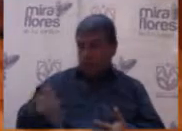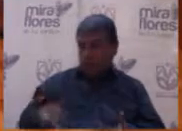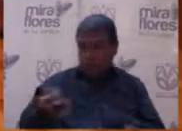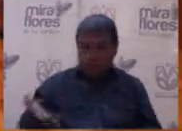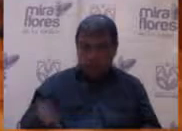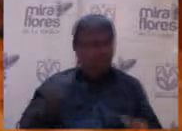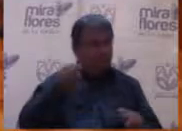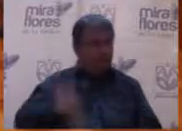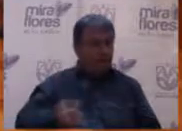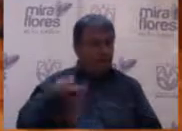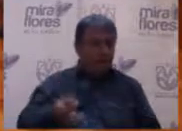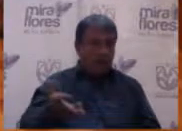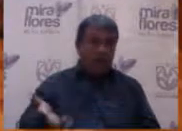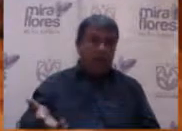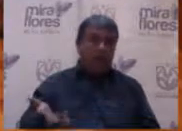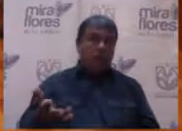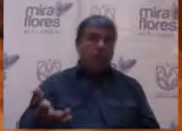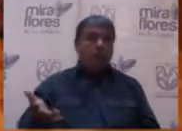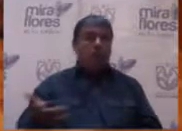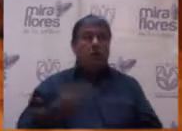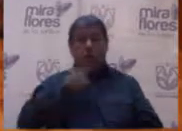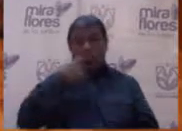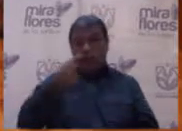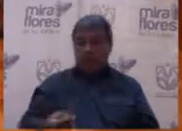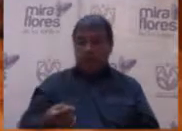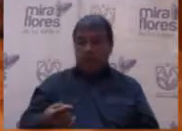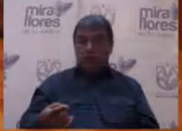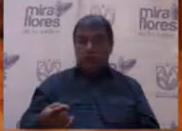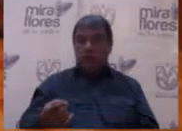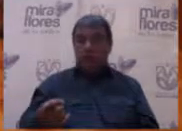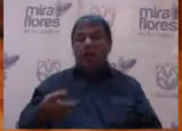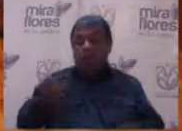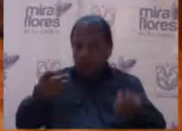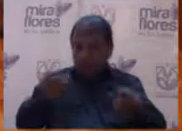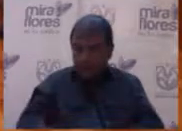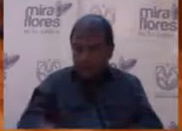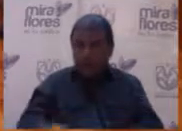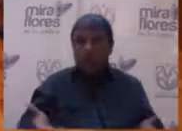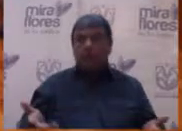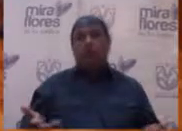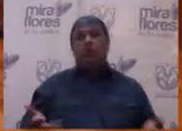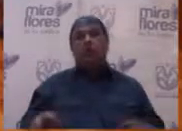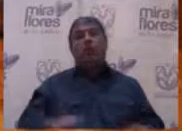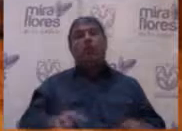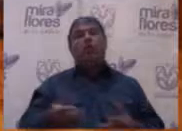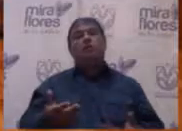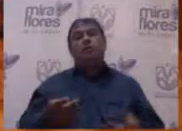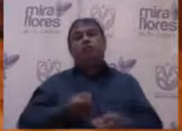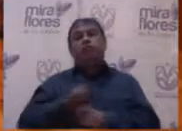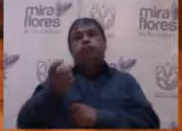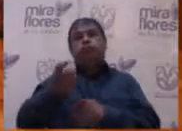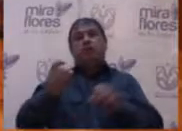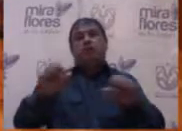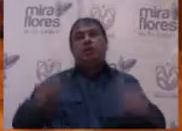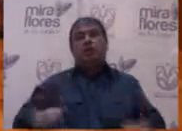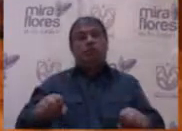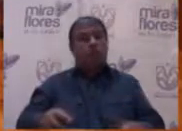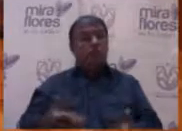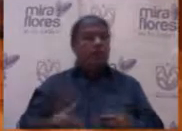es real, si lo que se dice se ha producido. Y si hay un daño y si hay